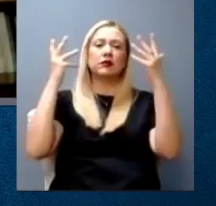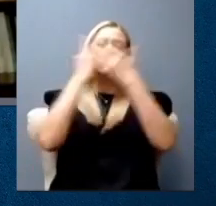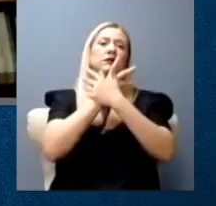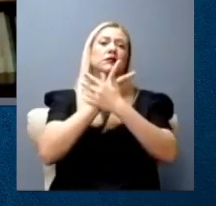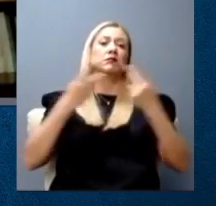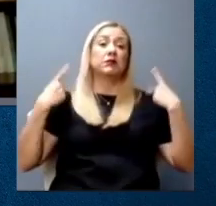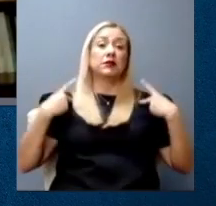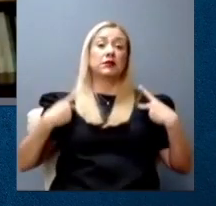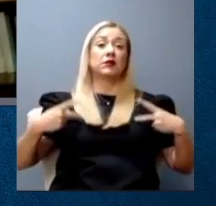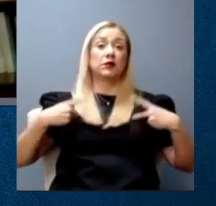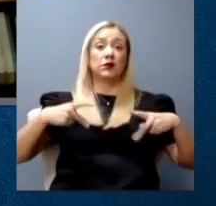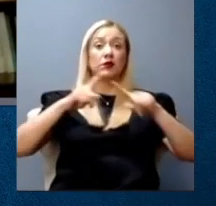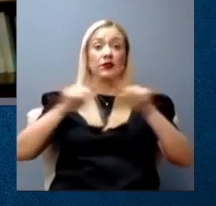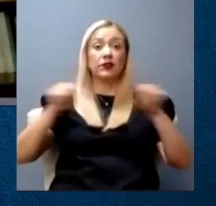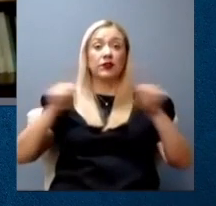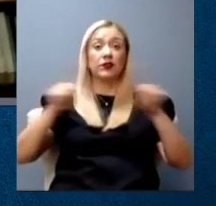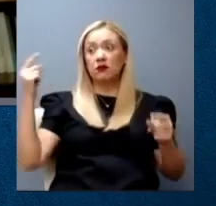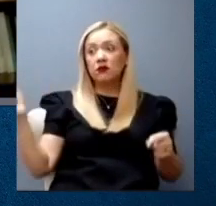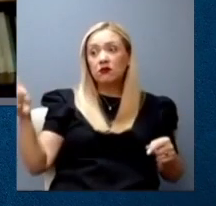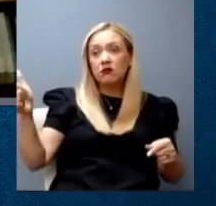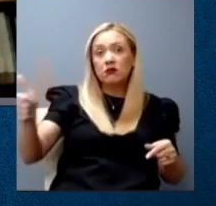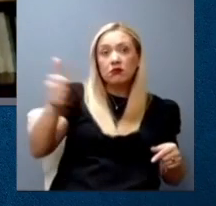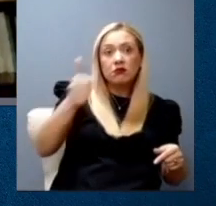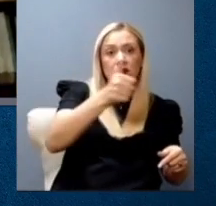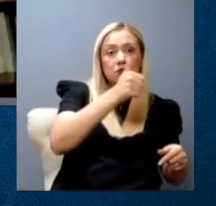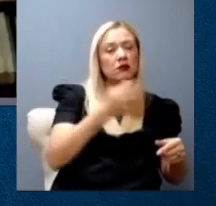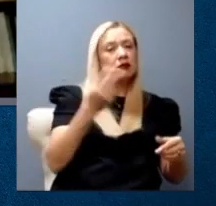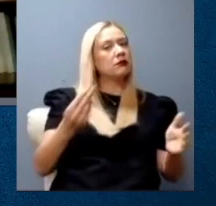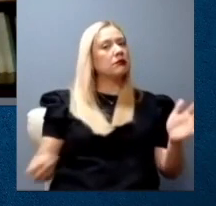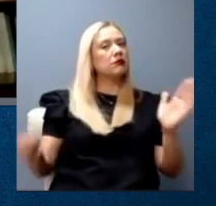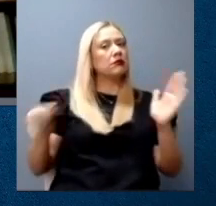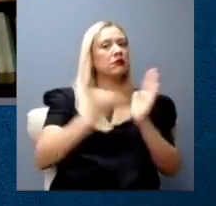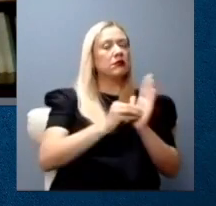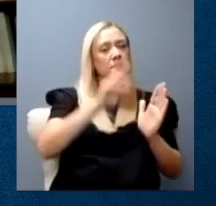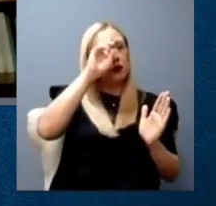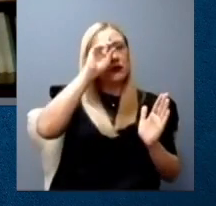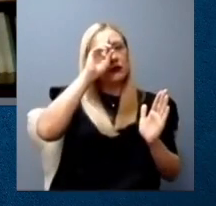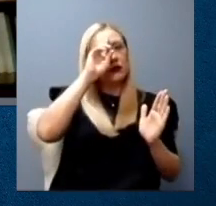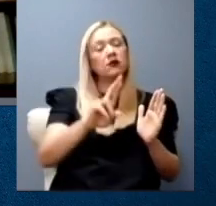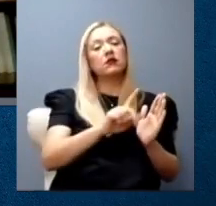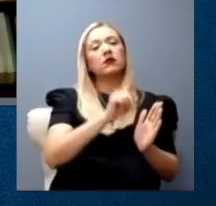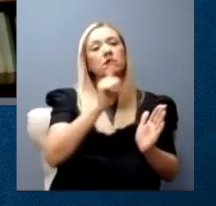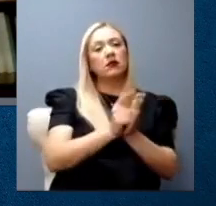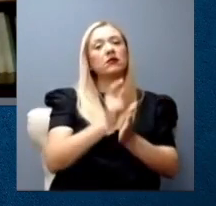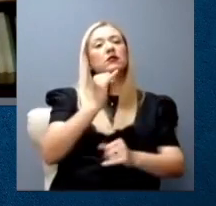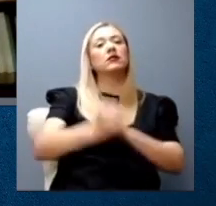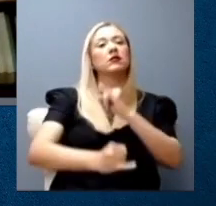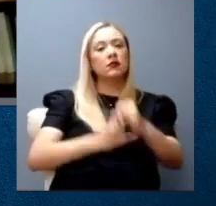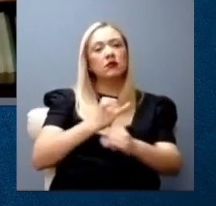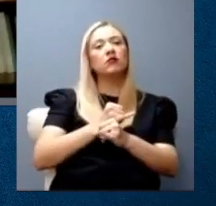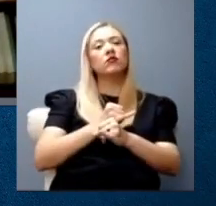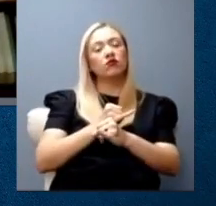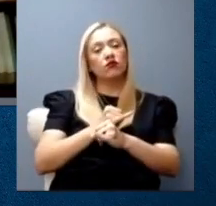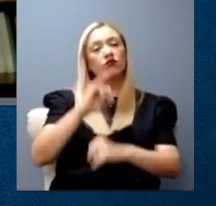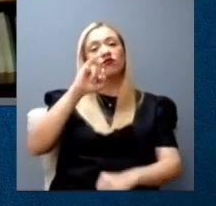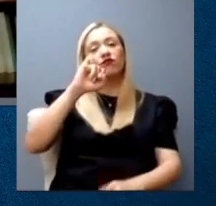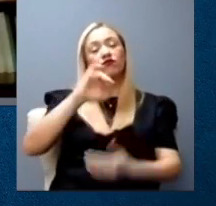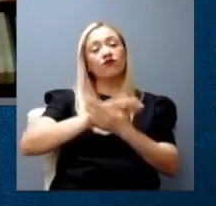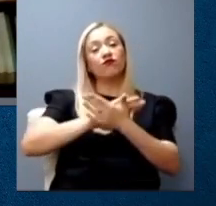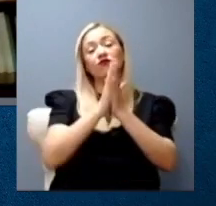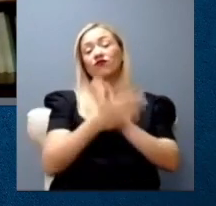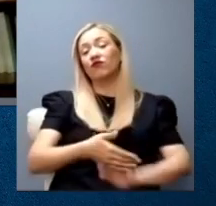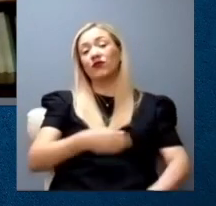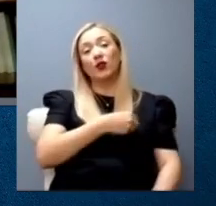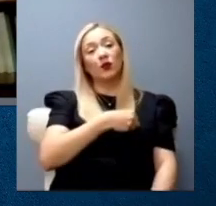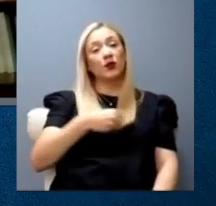Ya el profesor Carrillo Salcedo hablaba de la humanización y la institucionalización del derecho internacional como